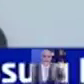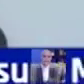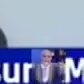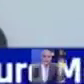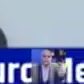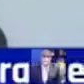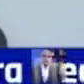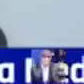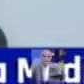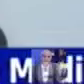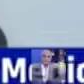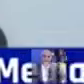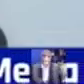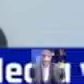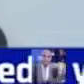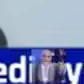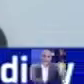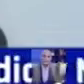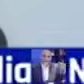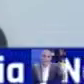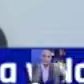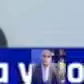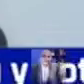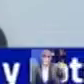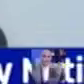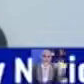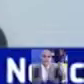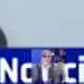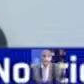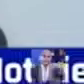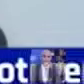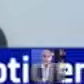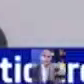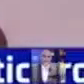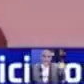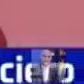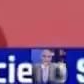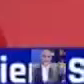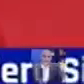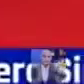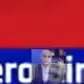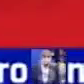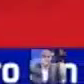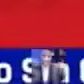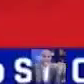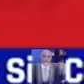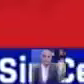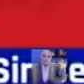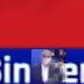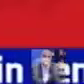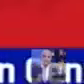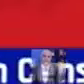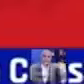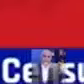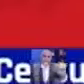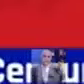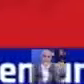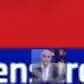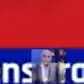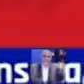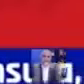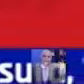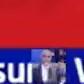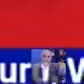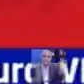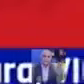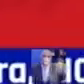abiertamente anti-López Obradorista, y estos gritos destemplados de Loret de Mola, que parece que está siempre